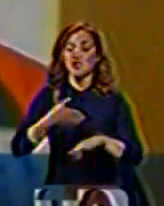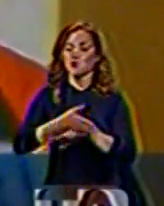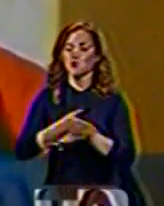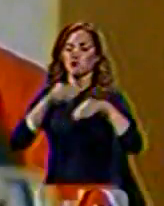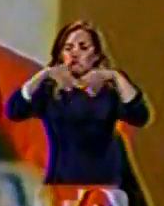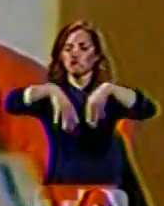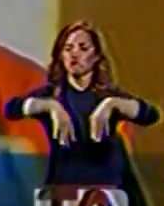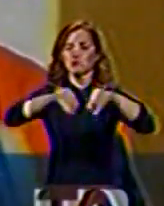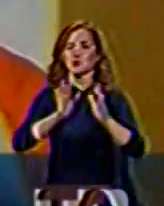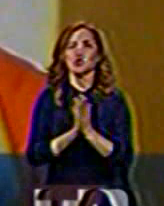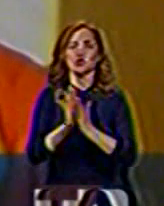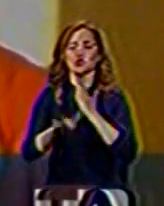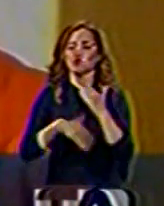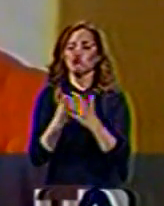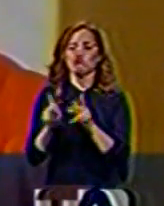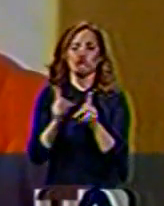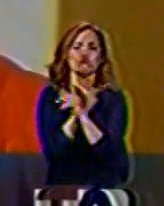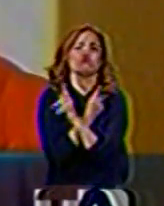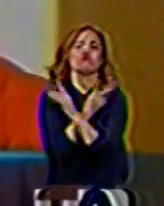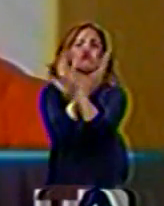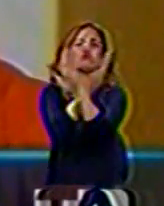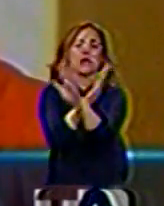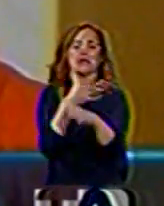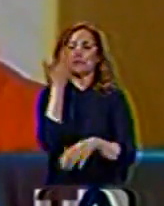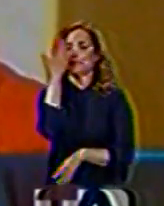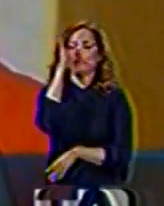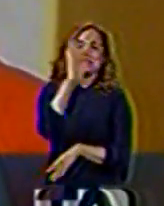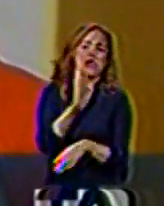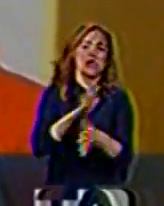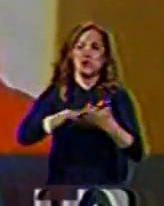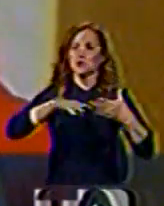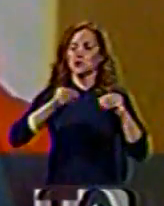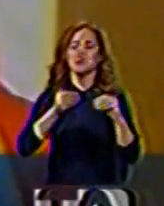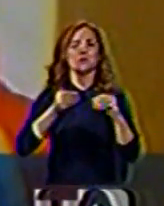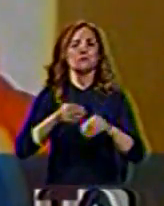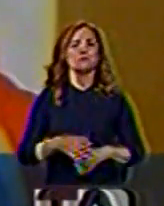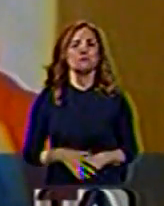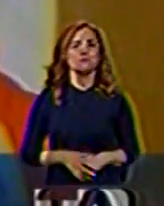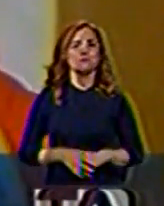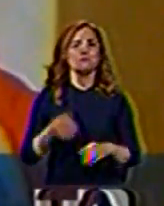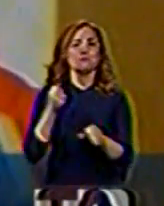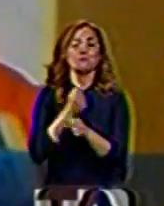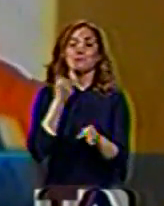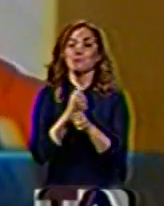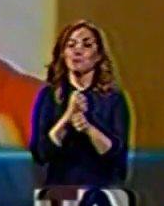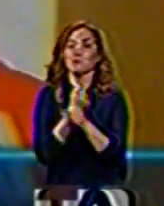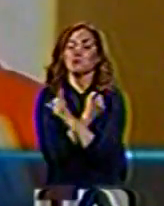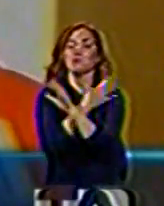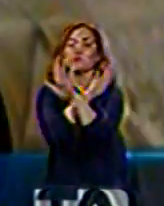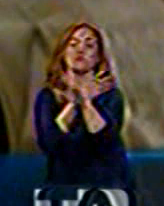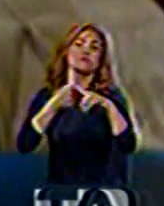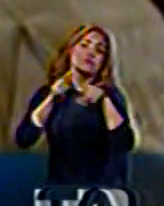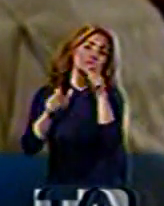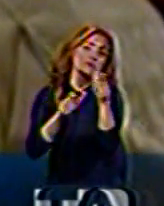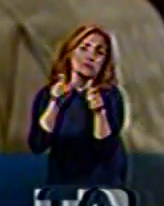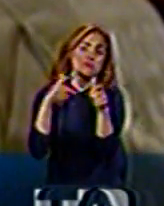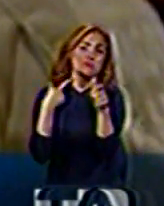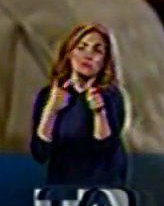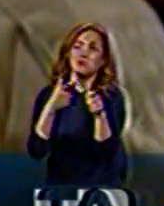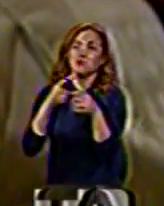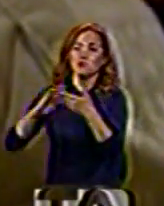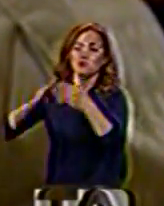todos estén preparados, listos y puedan responder de manera efectiva. Y también hacemos un trabajo preventivo, es decir, con las poblaciones que podrían ser